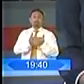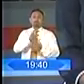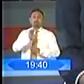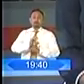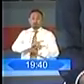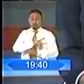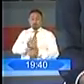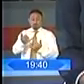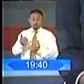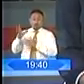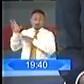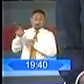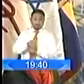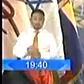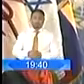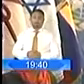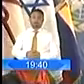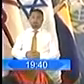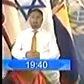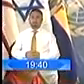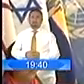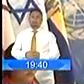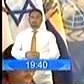como refugiados.